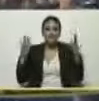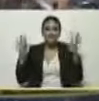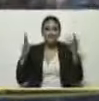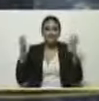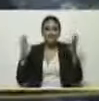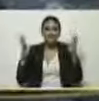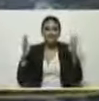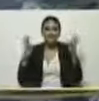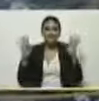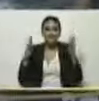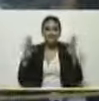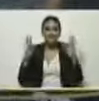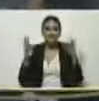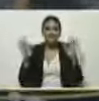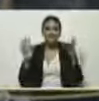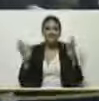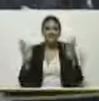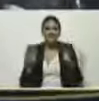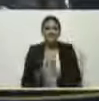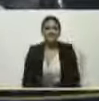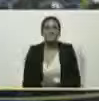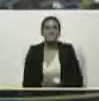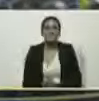Toque de oración.